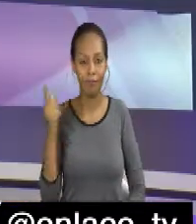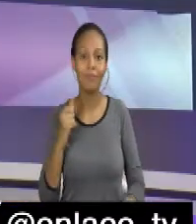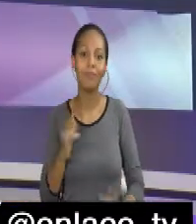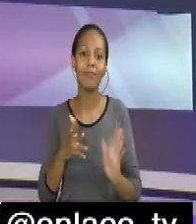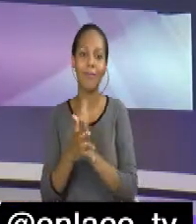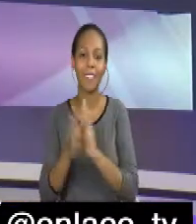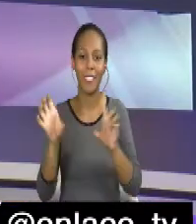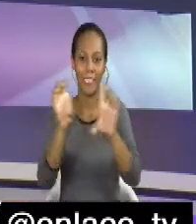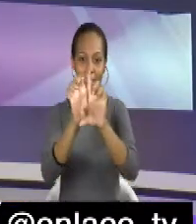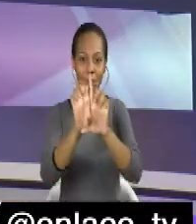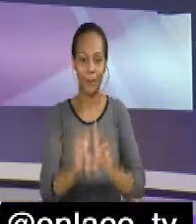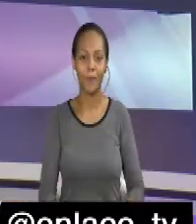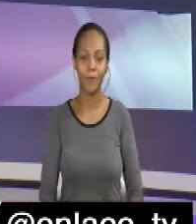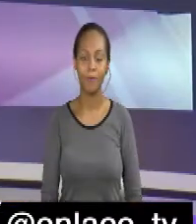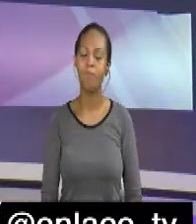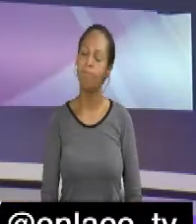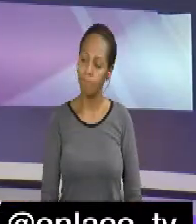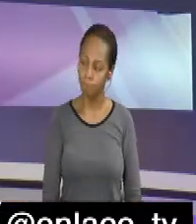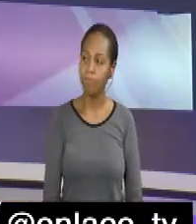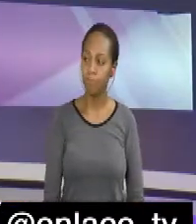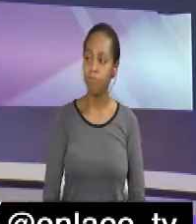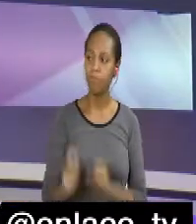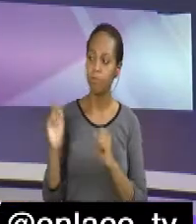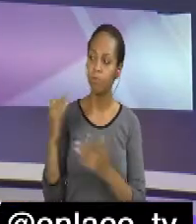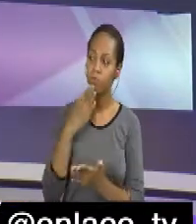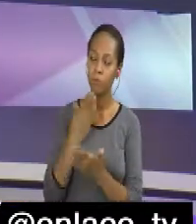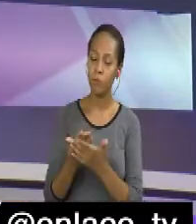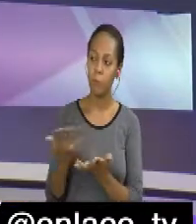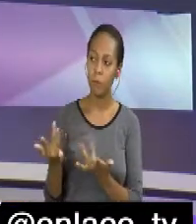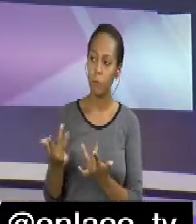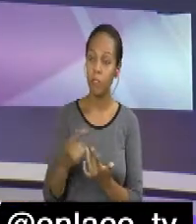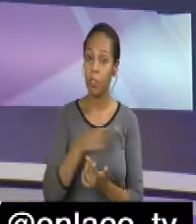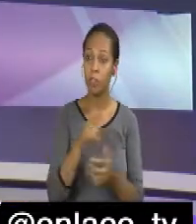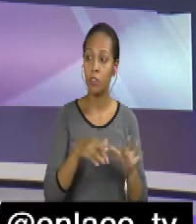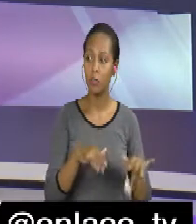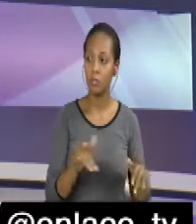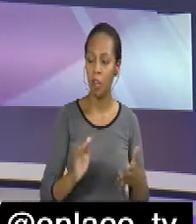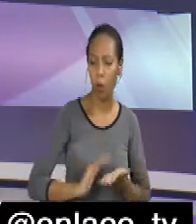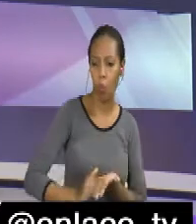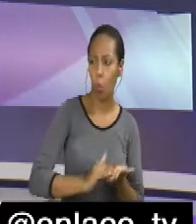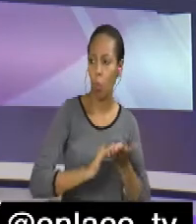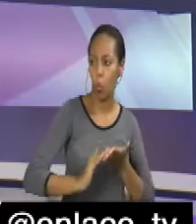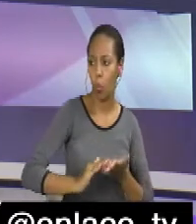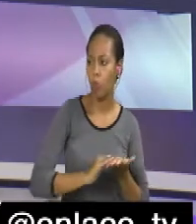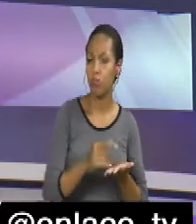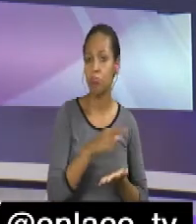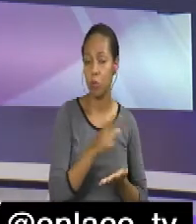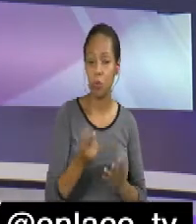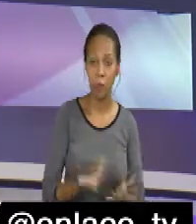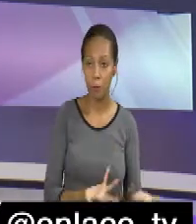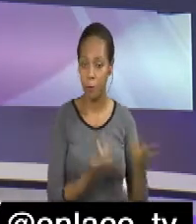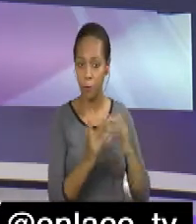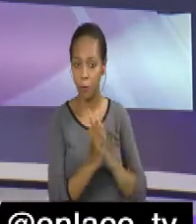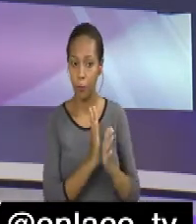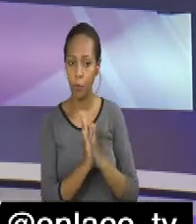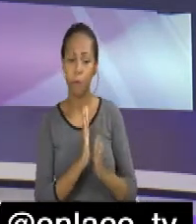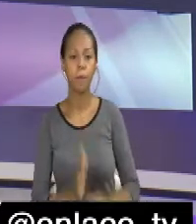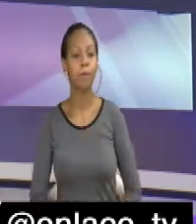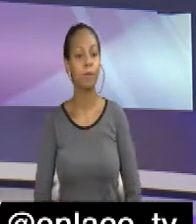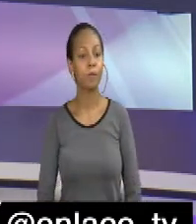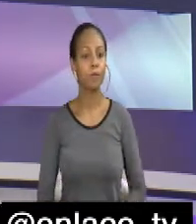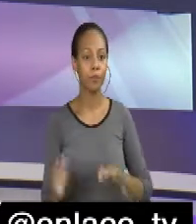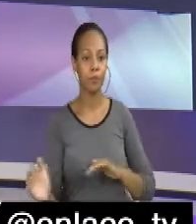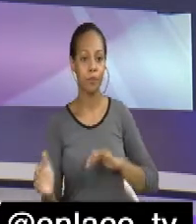Gracias. Estamos a la espera de la respuesta de la Secretaría de Infraestructura con respecto al deterioro de esta vía. Y en otra información, la personería